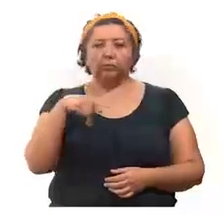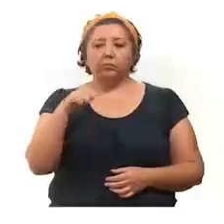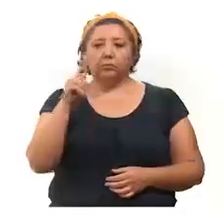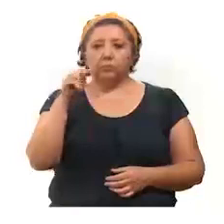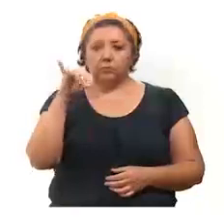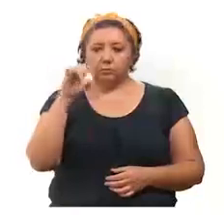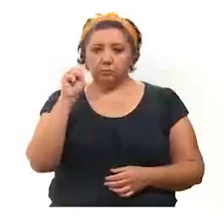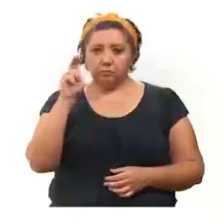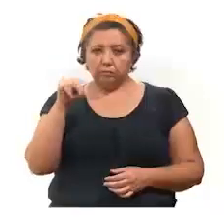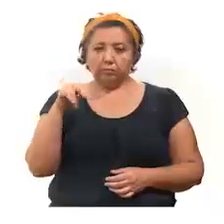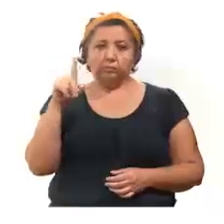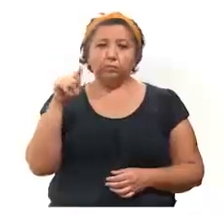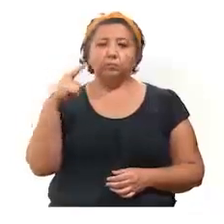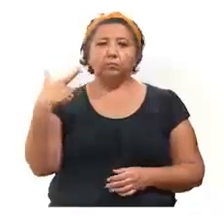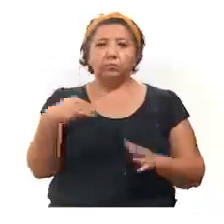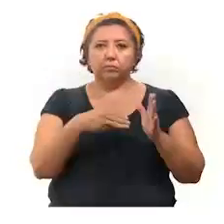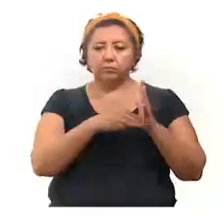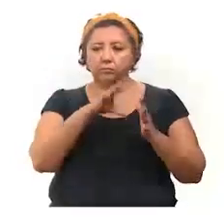Canacín. De los